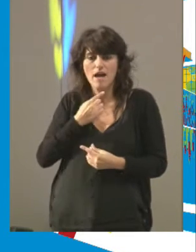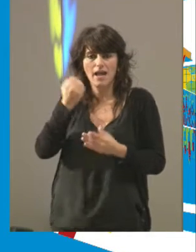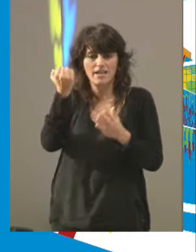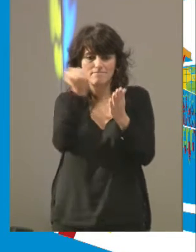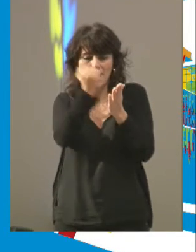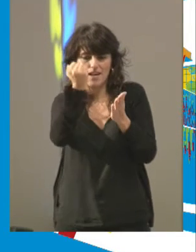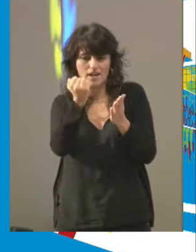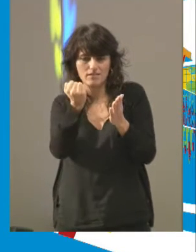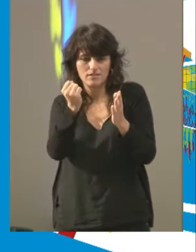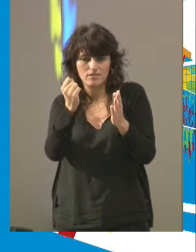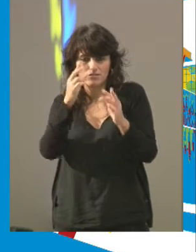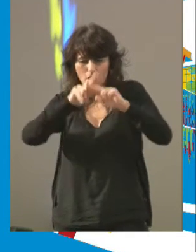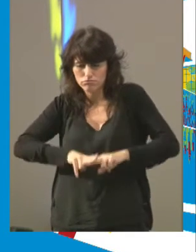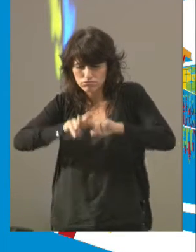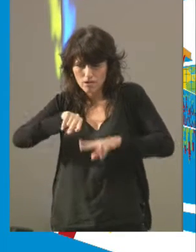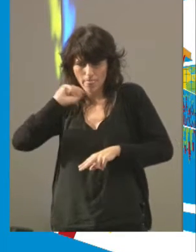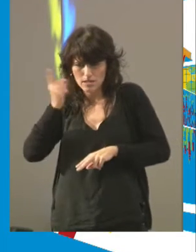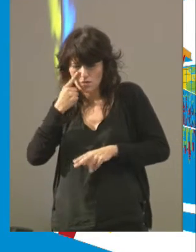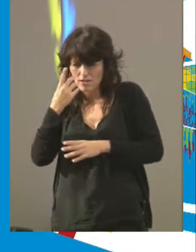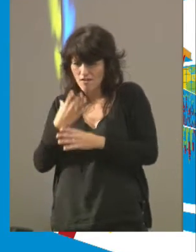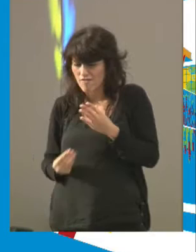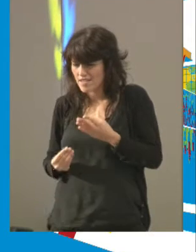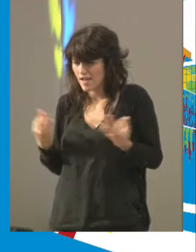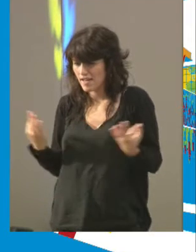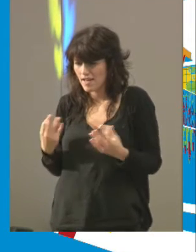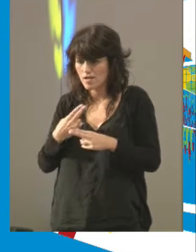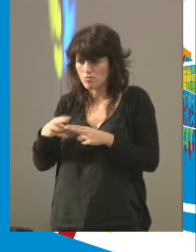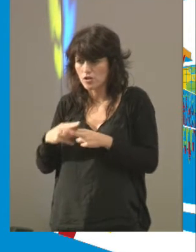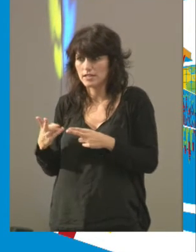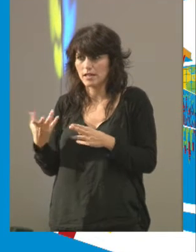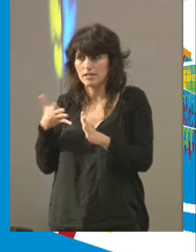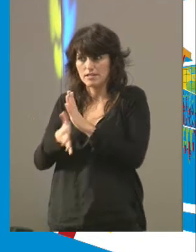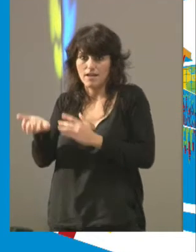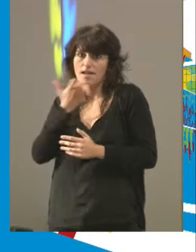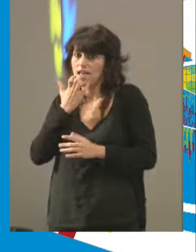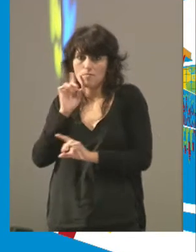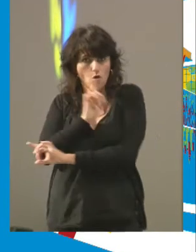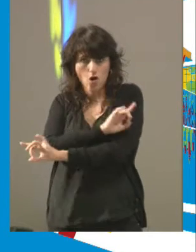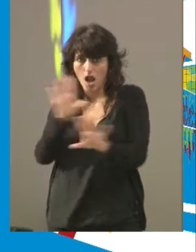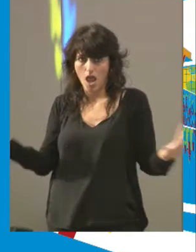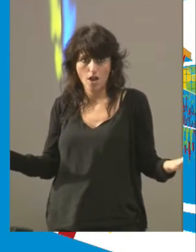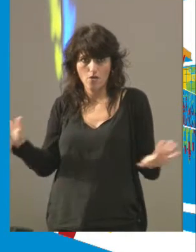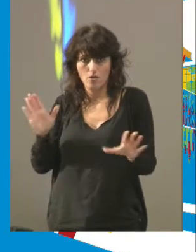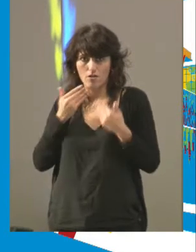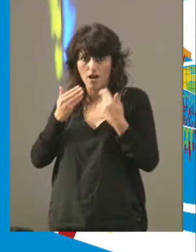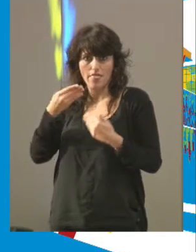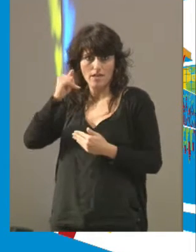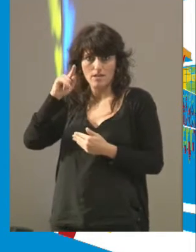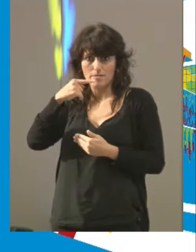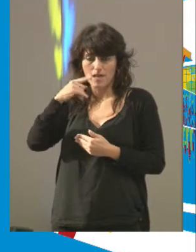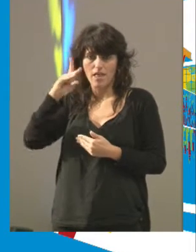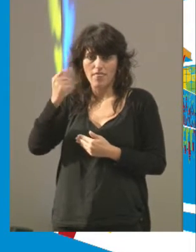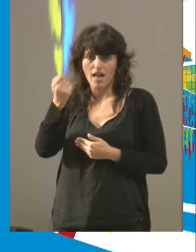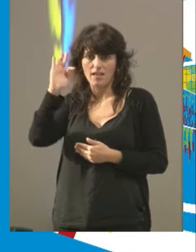empresa e identificar qué es lo que está fallando en tu política de medios es un claro ejemplo de utilización del Big Data.